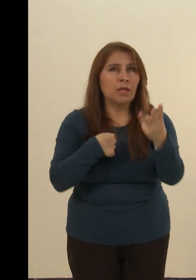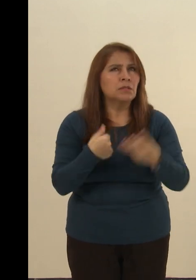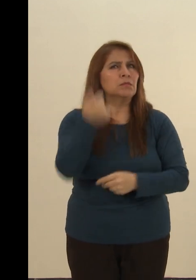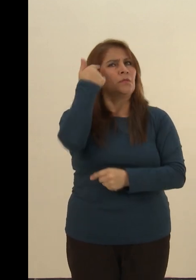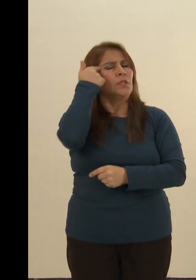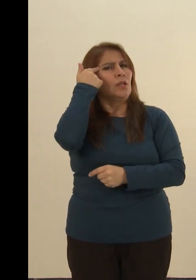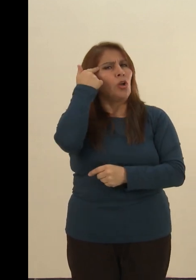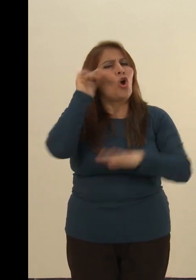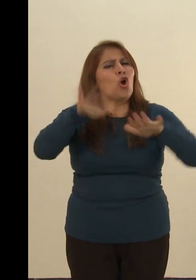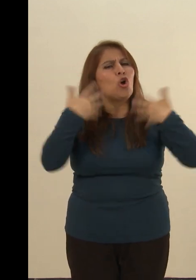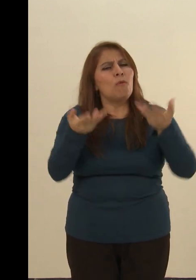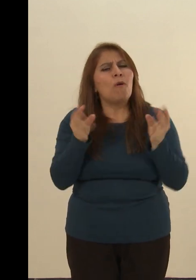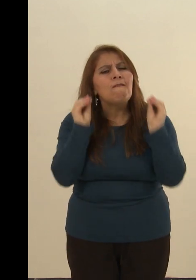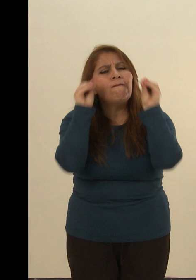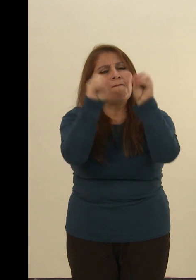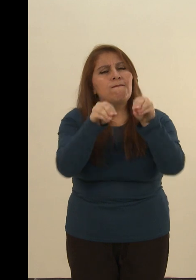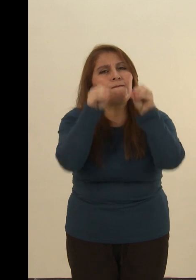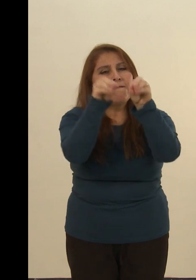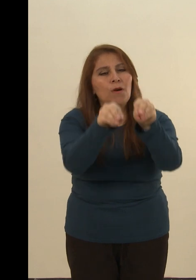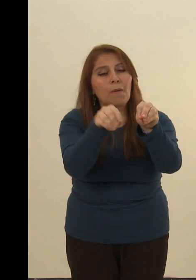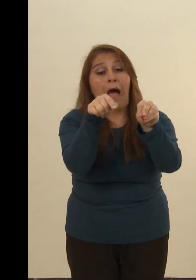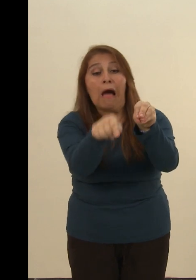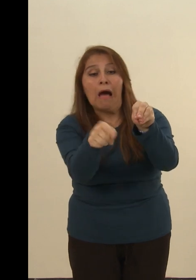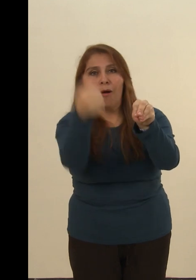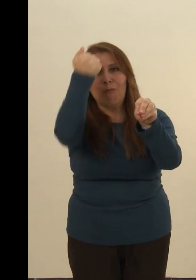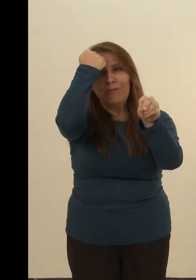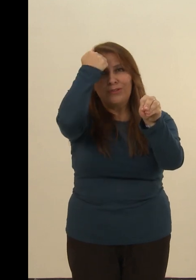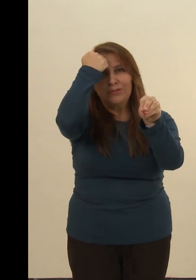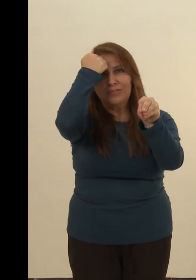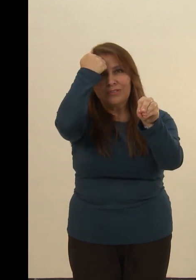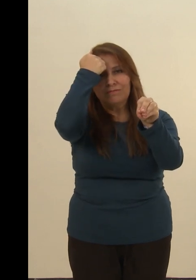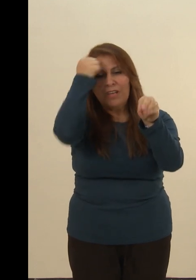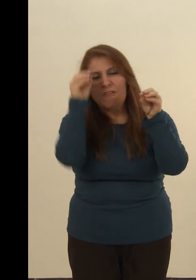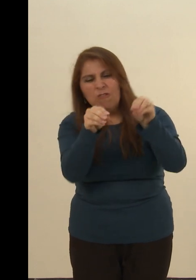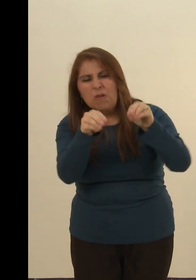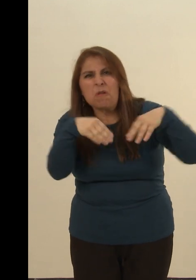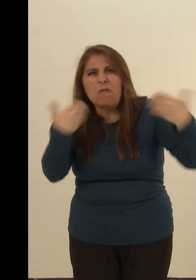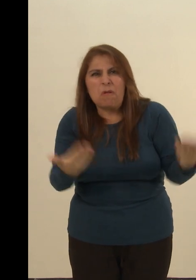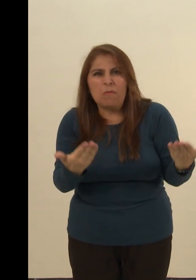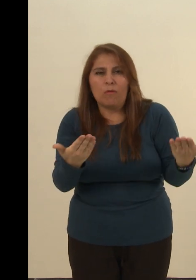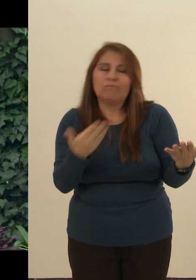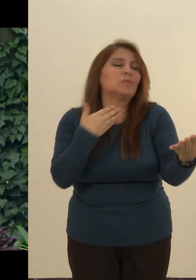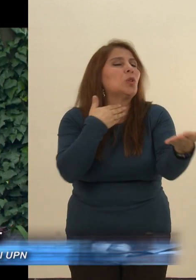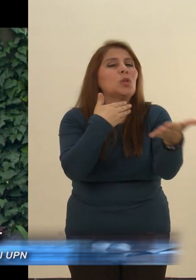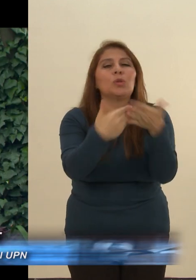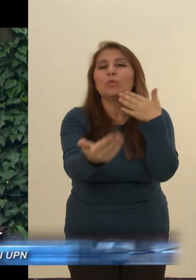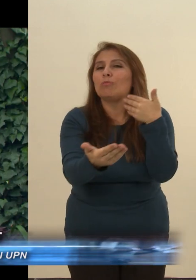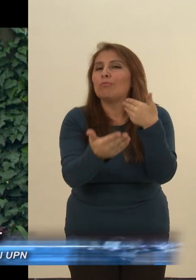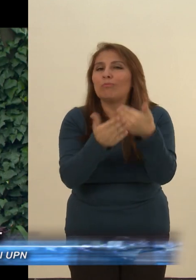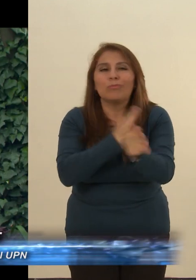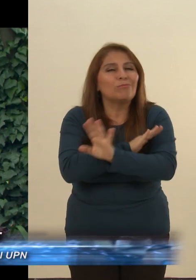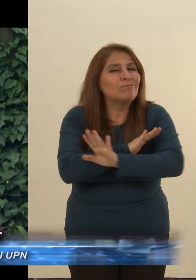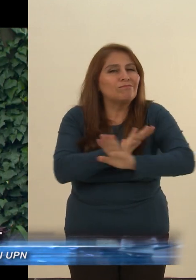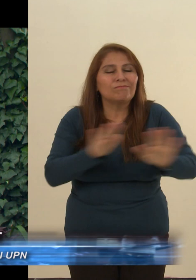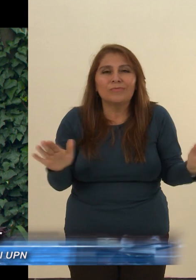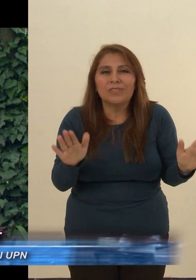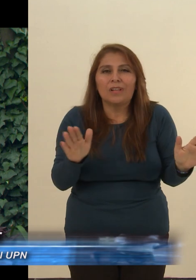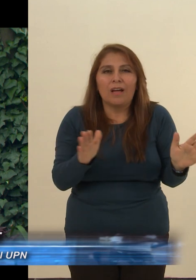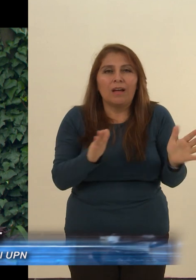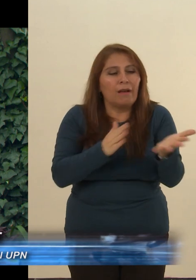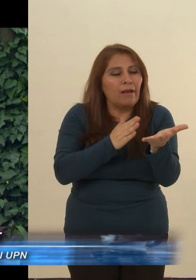la problematización de cómo formar a los docentes